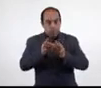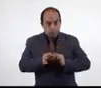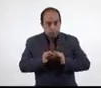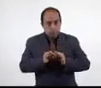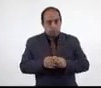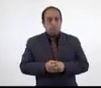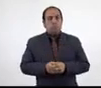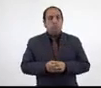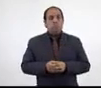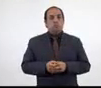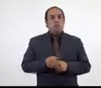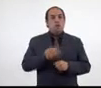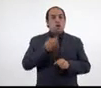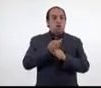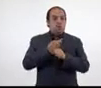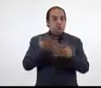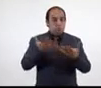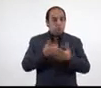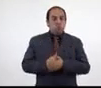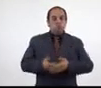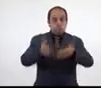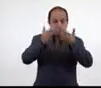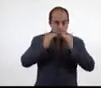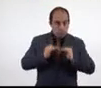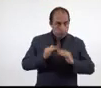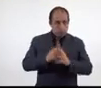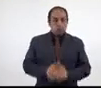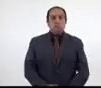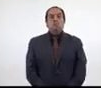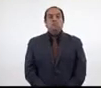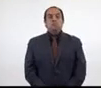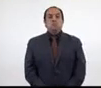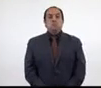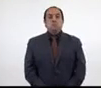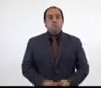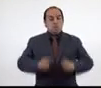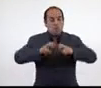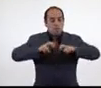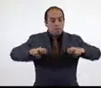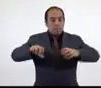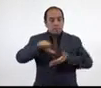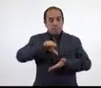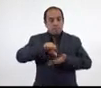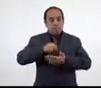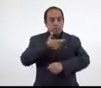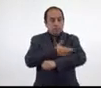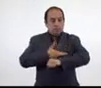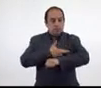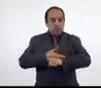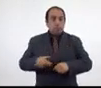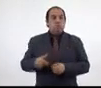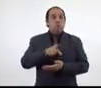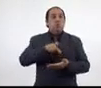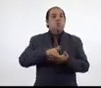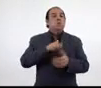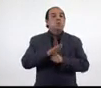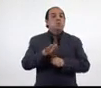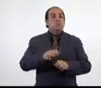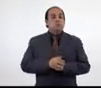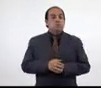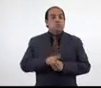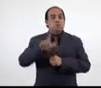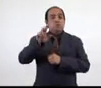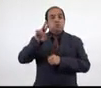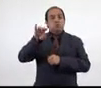momento implementando. La siguiente, por favor. La mesa centralizada de trámites, su domicilio lo están viendo, es